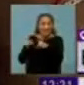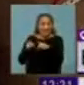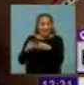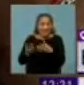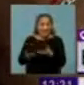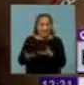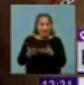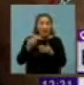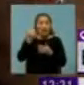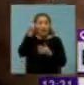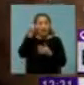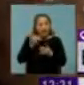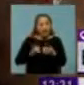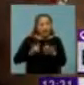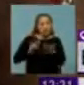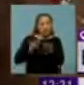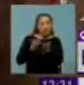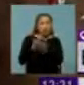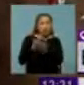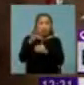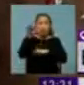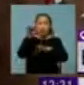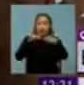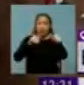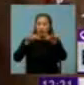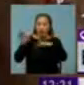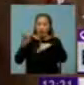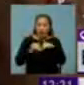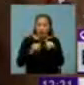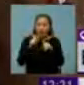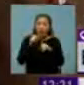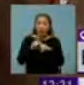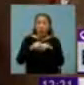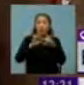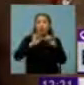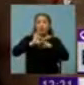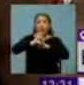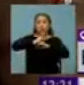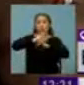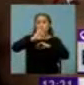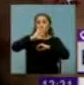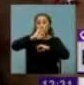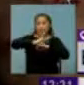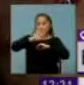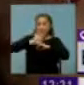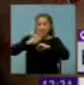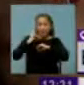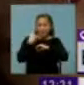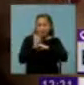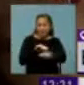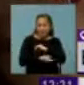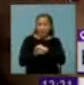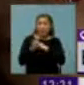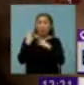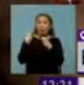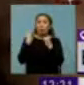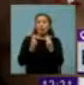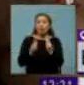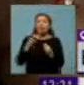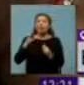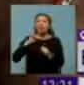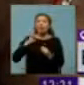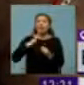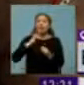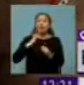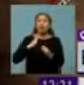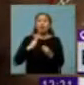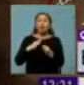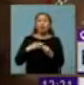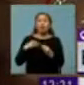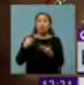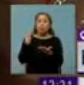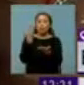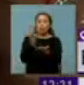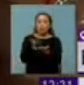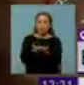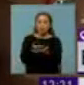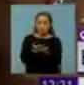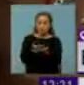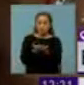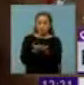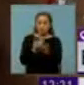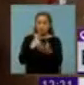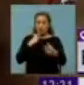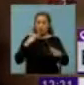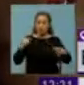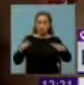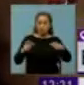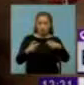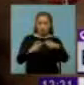una interpretación una convocatoria de arquitecta sobre la caraba en cuanto a la falta de la presentación en el